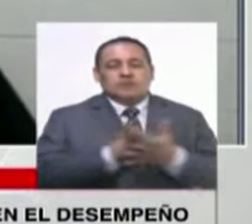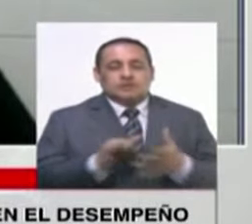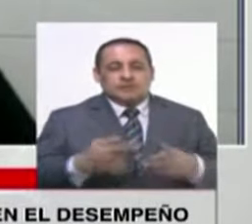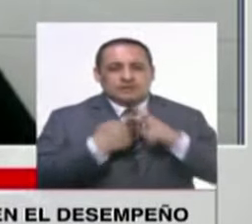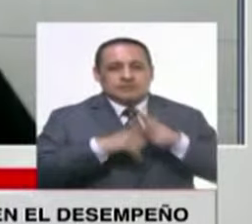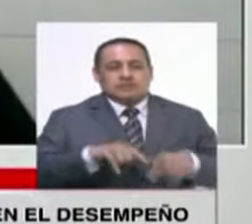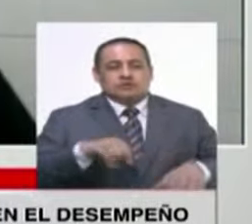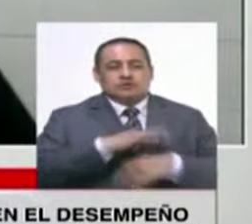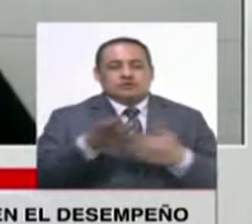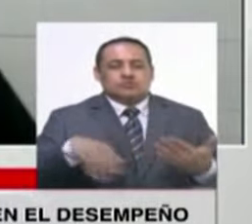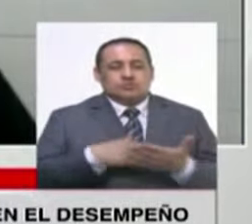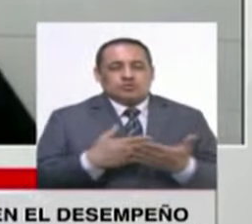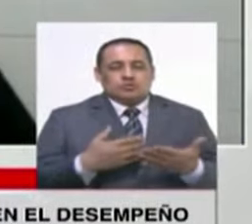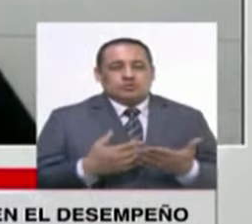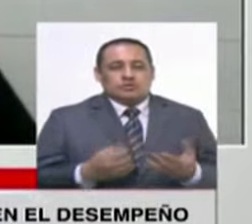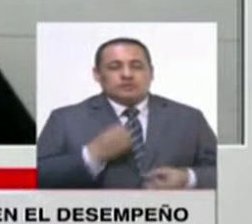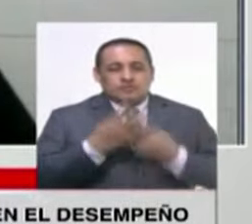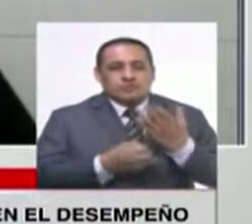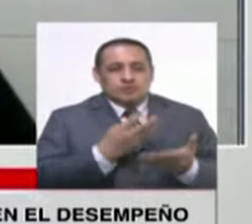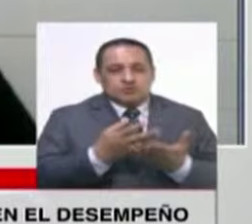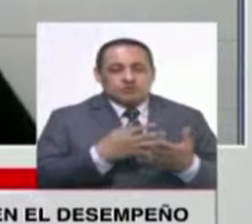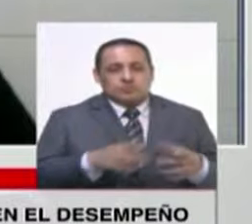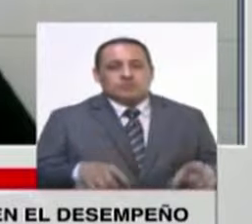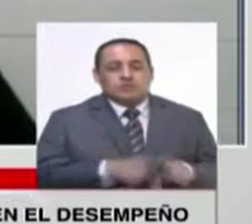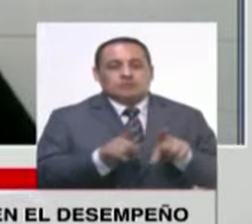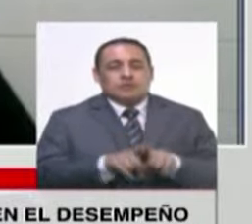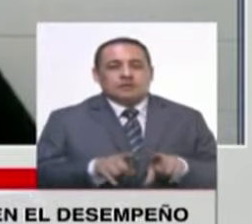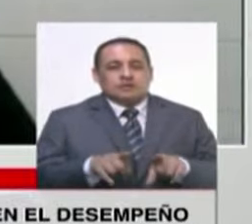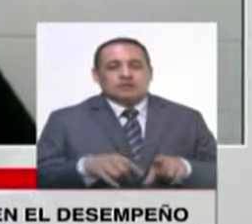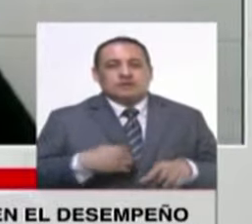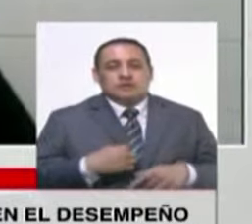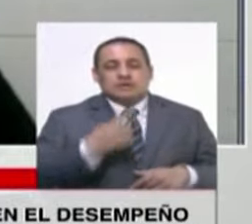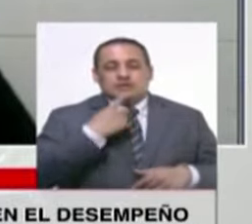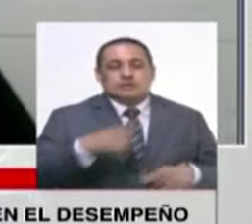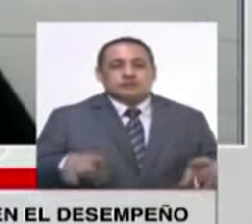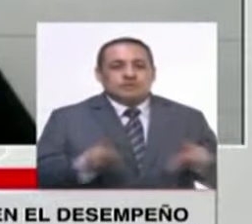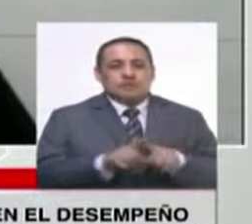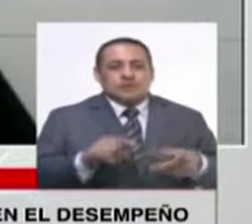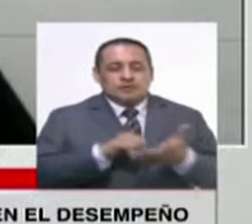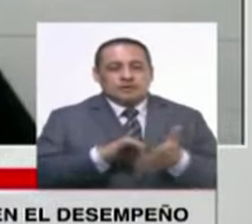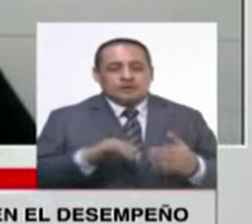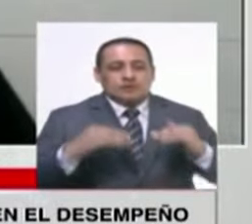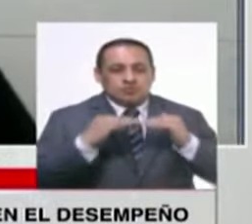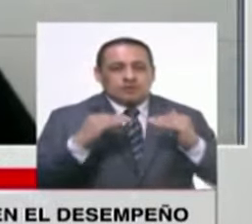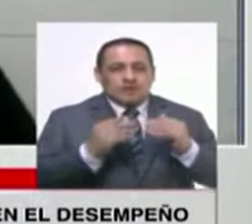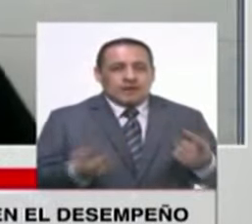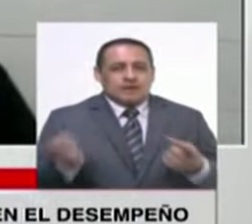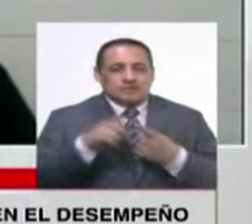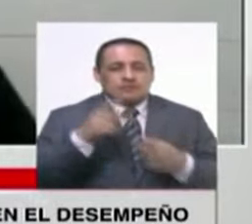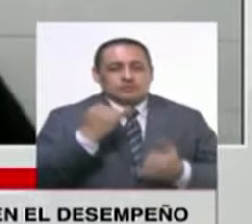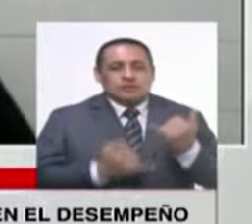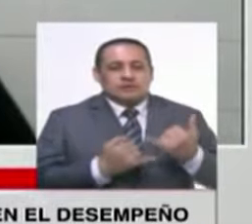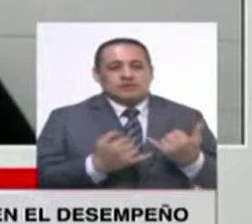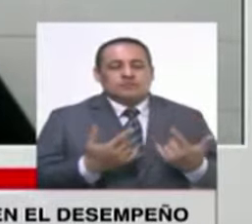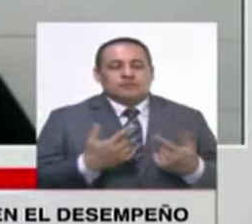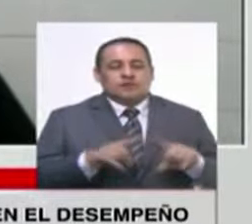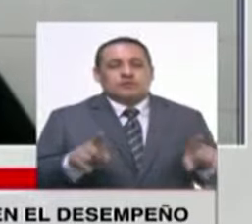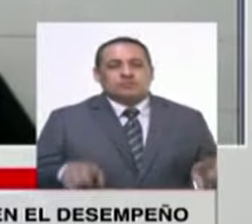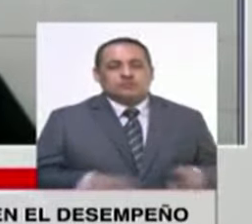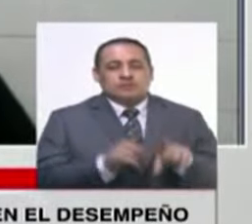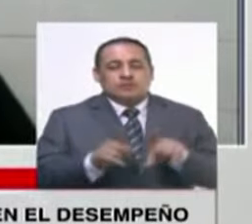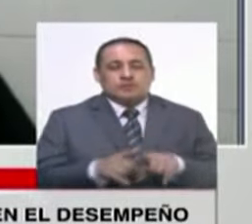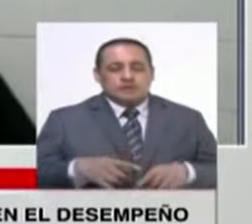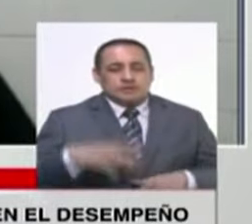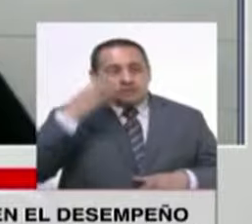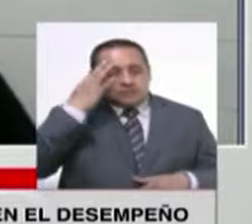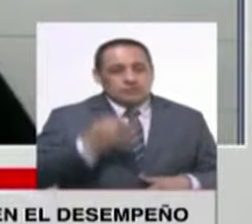inicio de tu declaración, da similitud hasta el final, pero